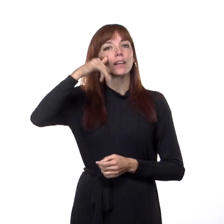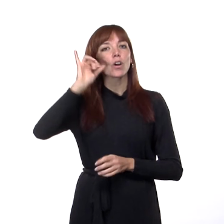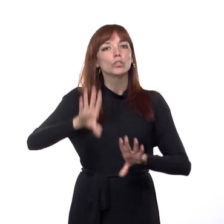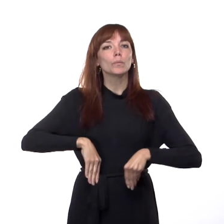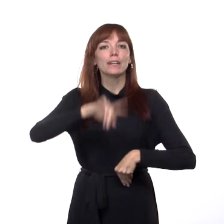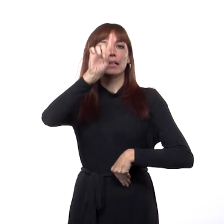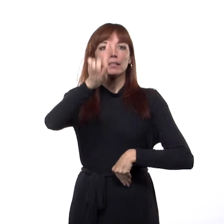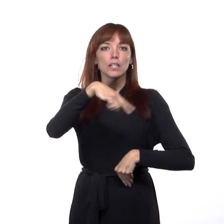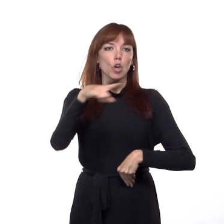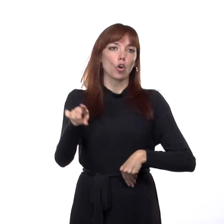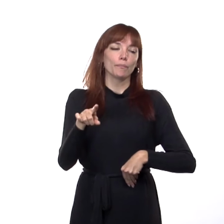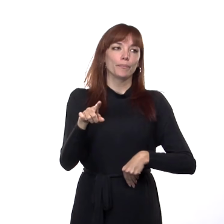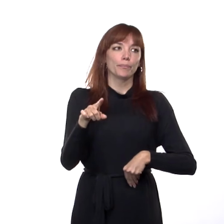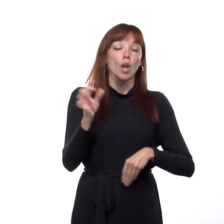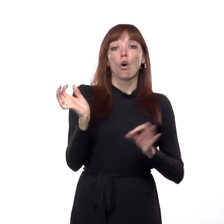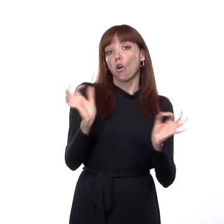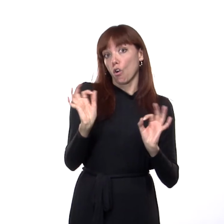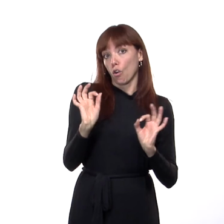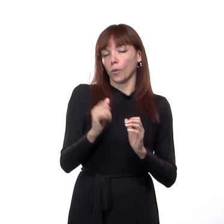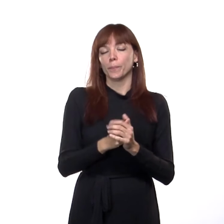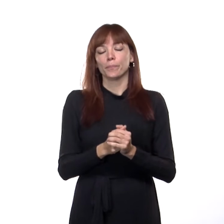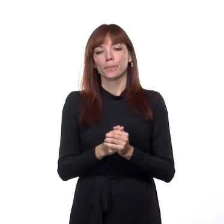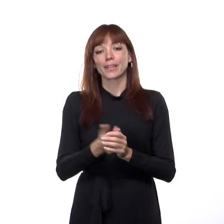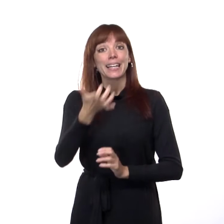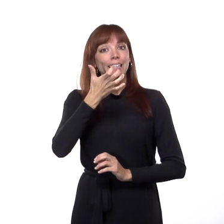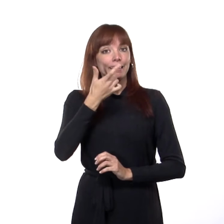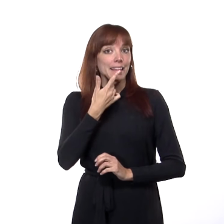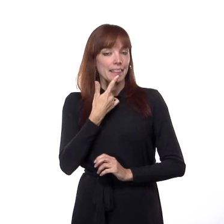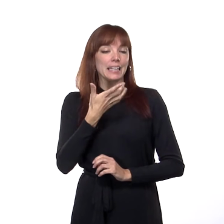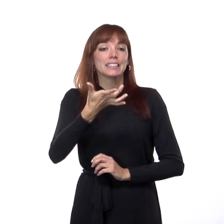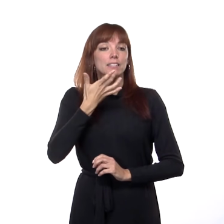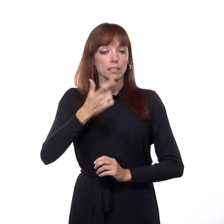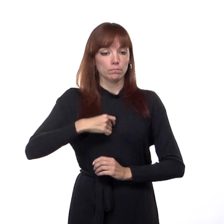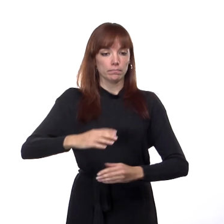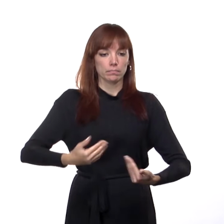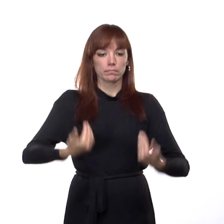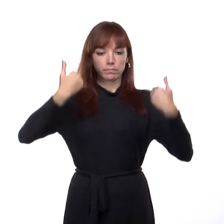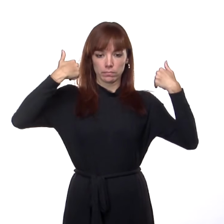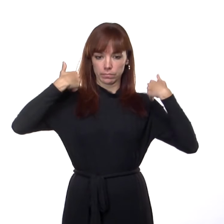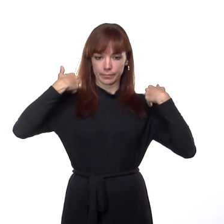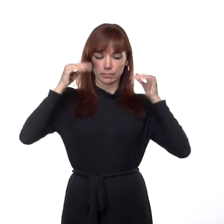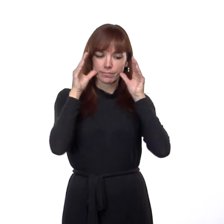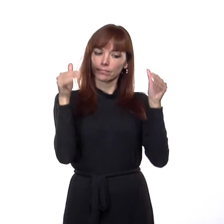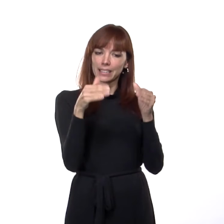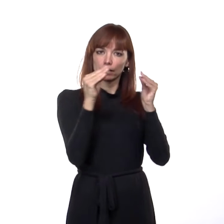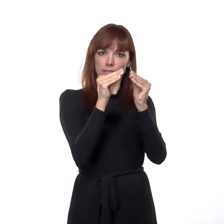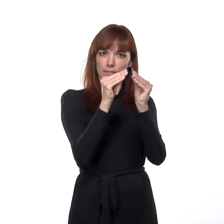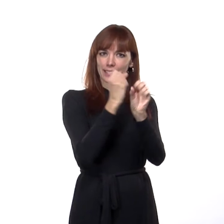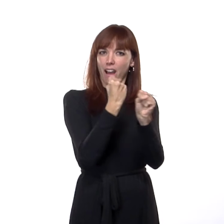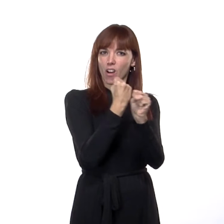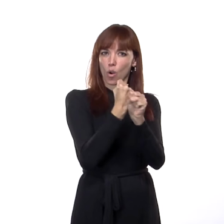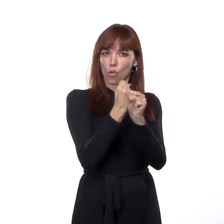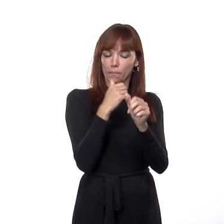dicho de otra forma si mi competencia trabaja en este time to market y llega a obtener